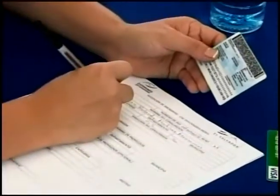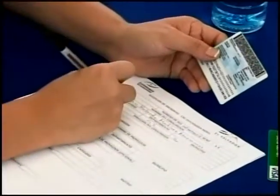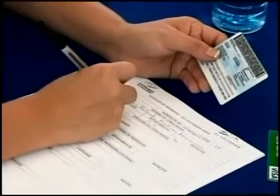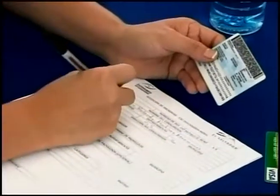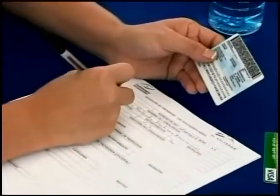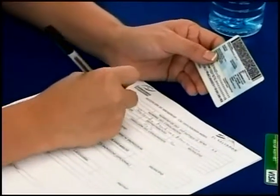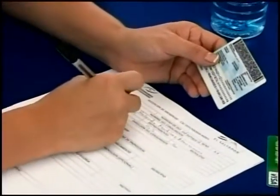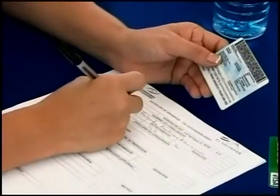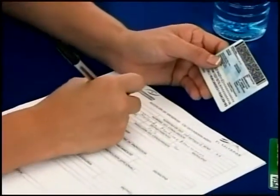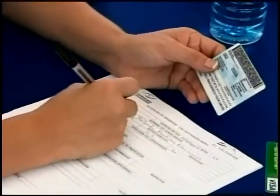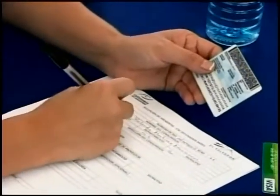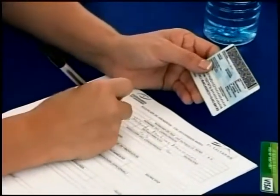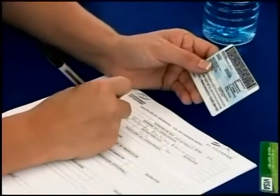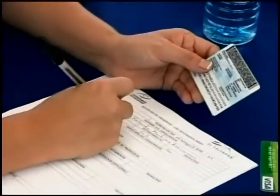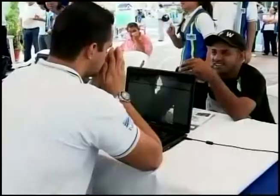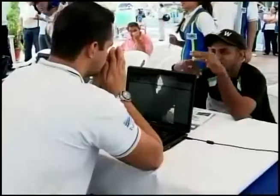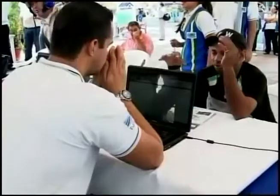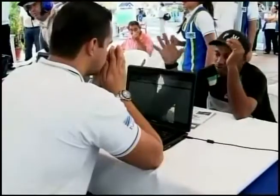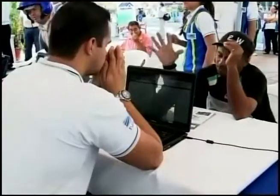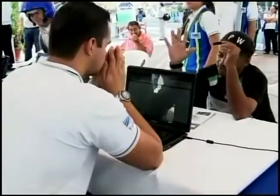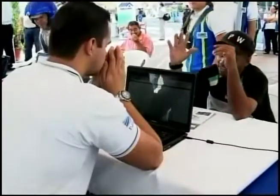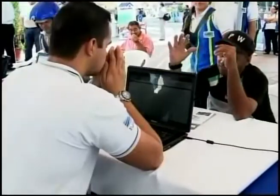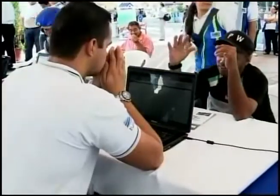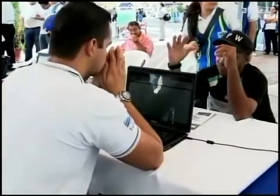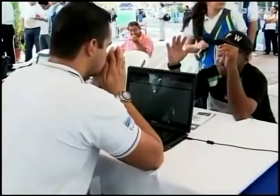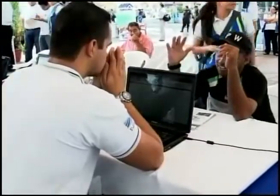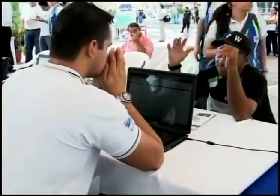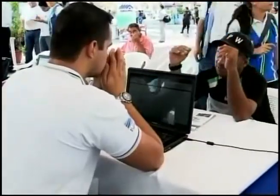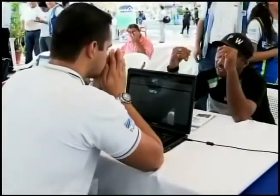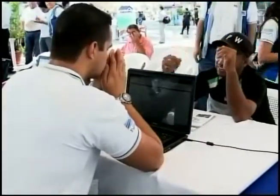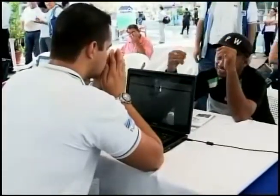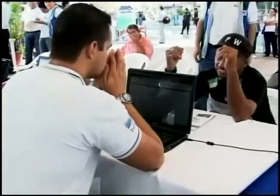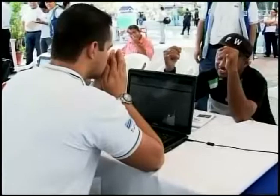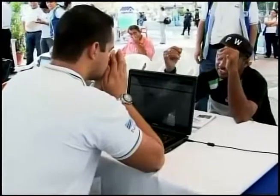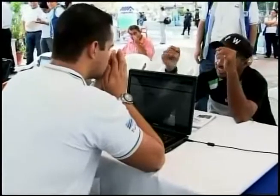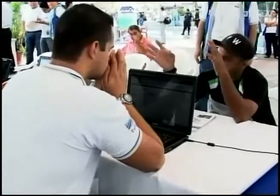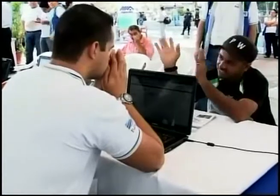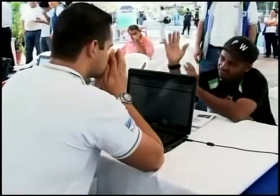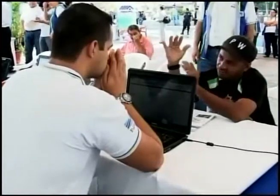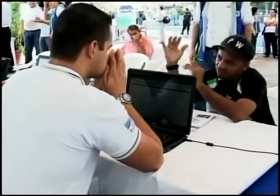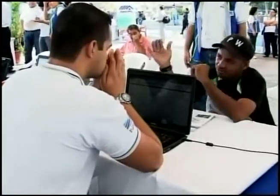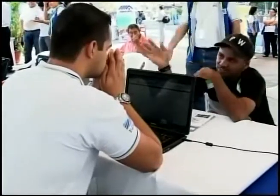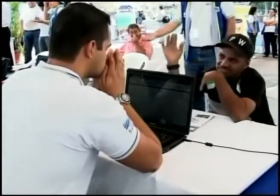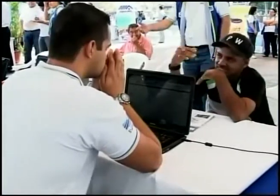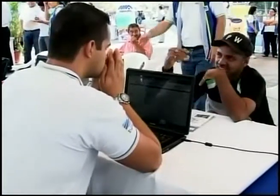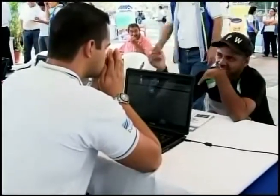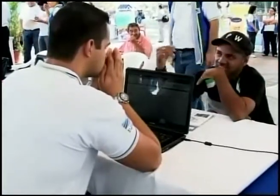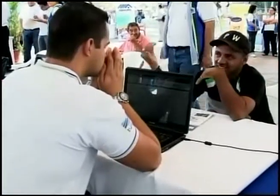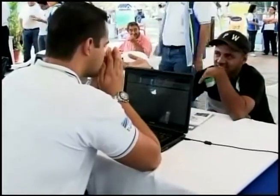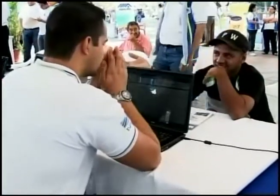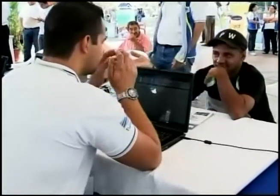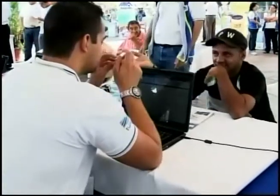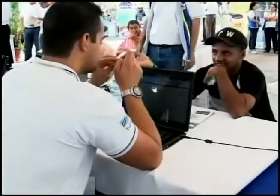solicitar asesoría en materia de consumo. Toda esta programación queremos decirle que está disponible en nuestro sitio web